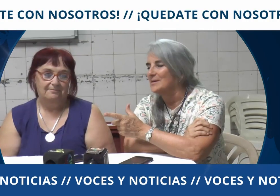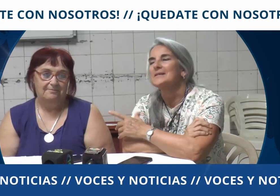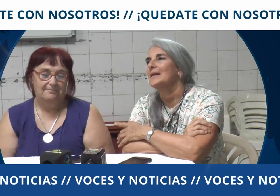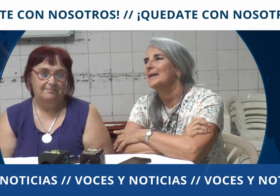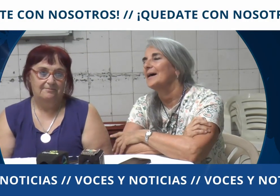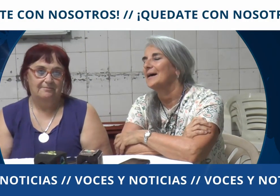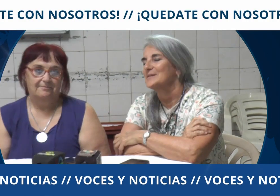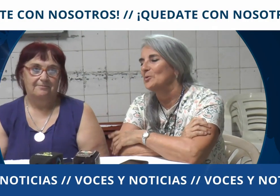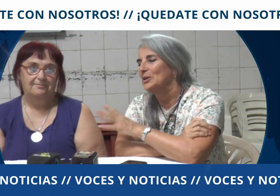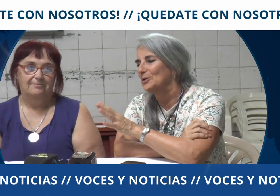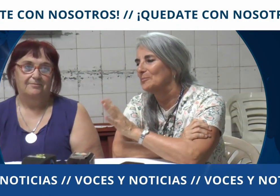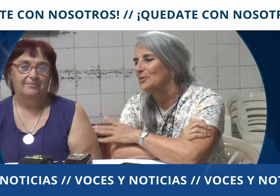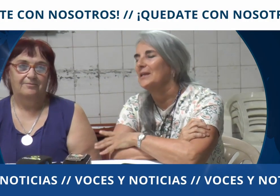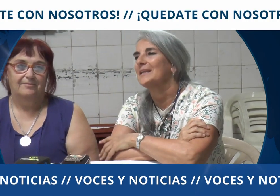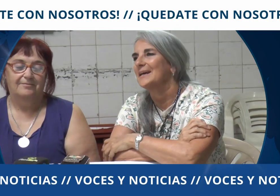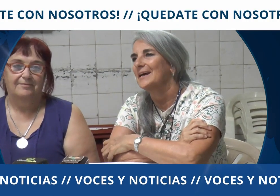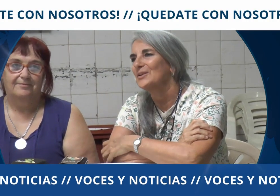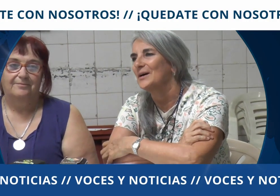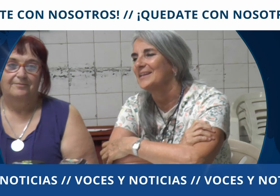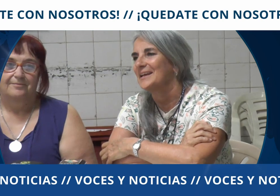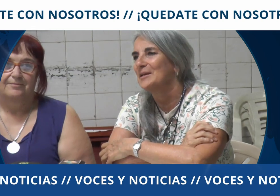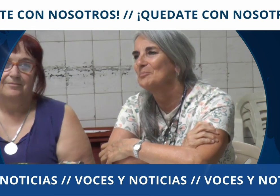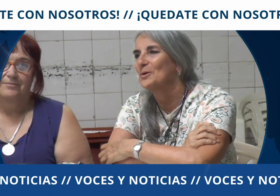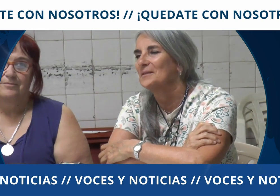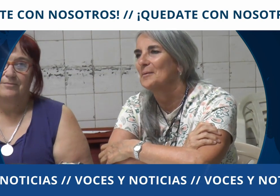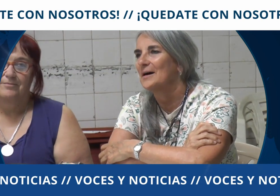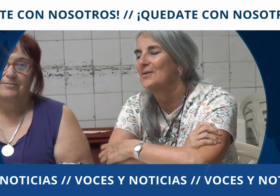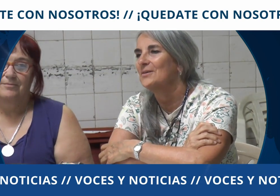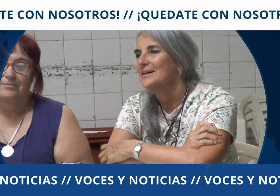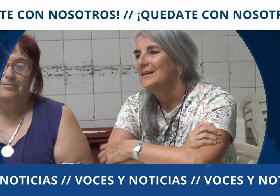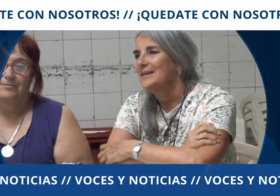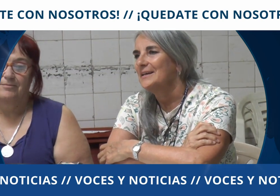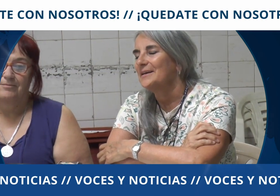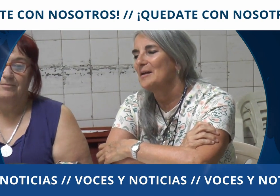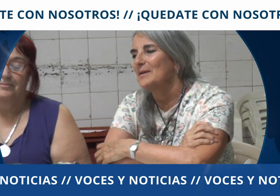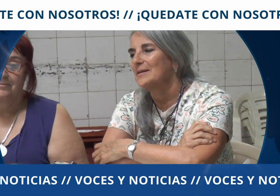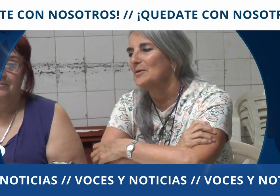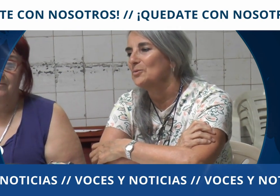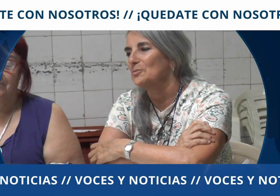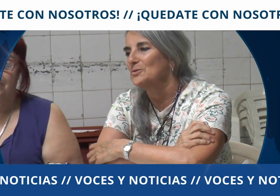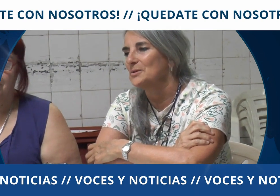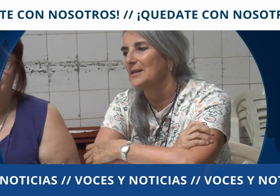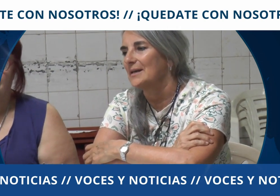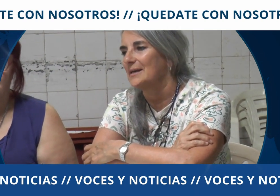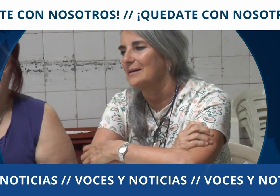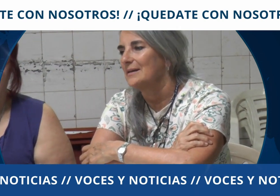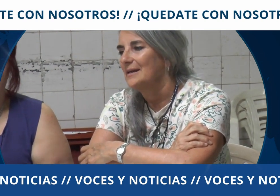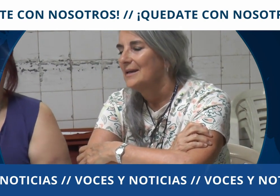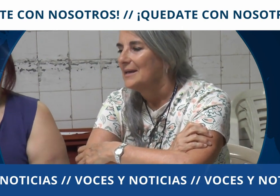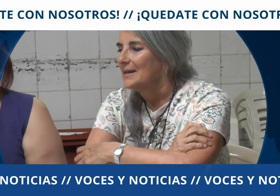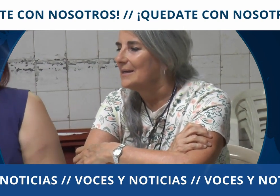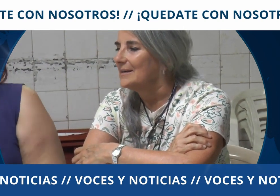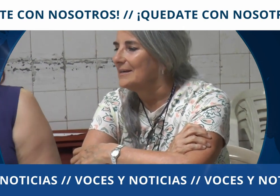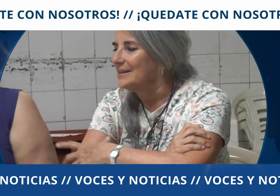A Diversidad Naranja, hace poquito que me estoy integrando a este equipo de trabajo y realmente me gustó mucho estar